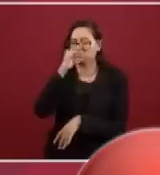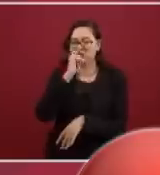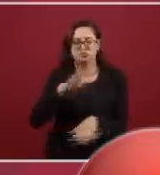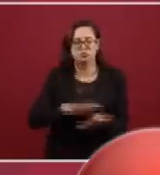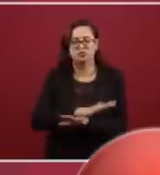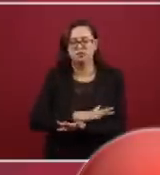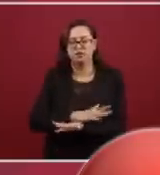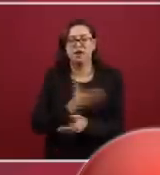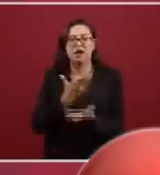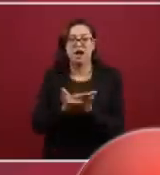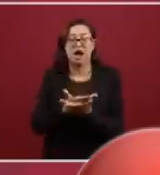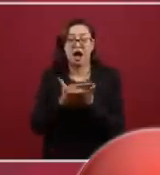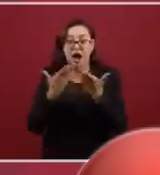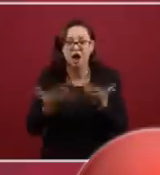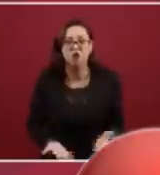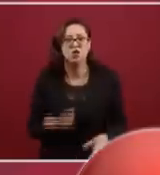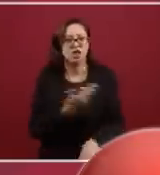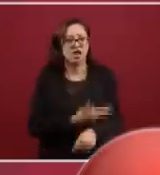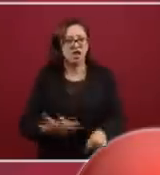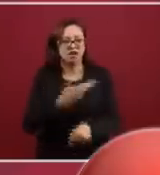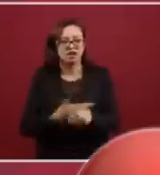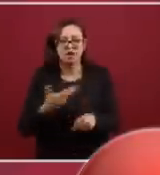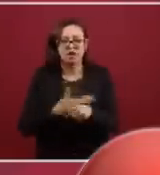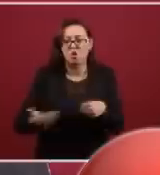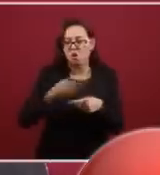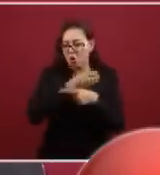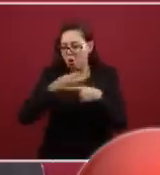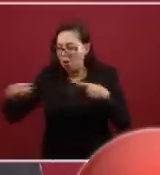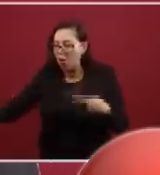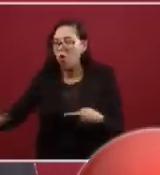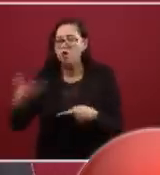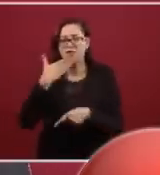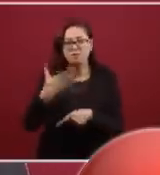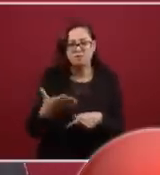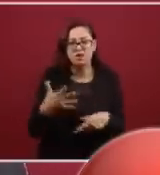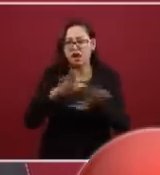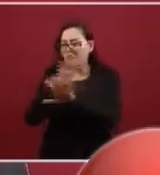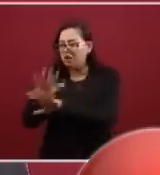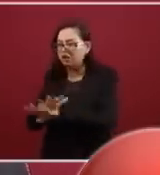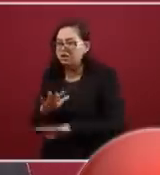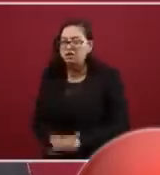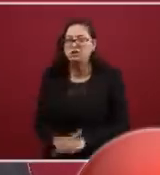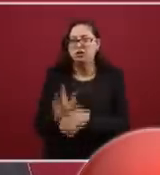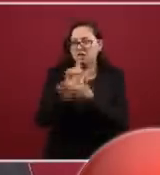ajustes, reacomodos, pero ahí se va a ir entendiendo.